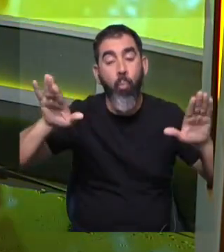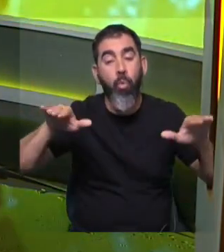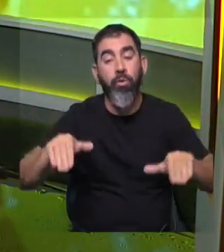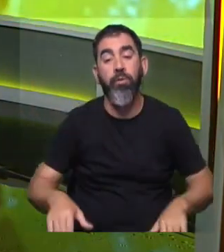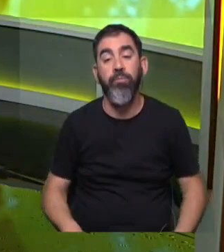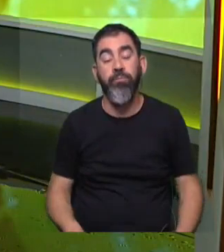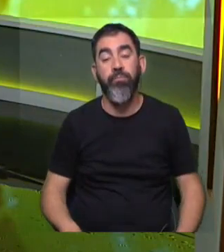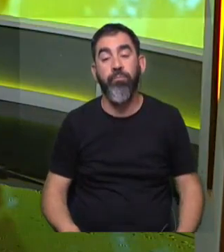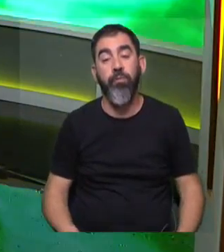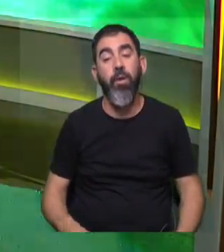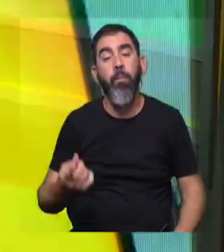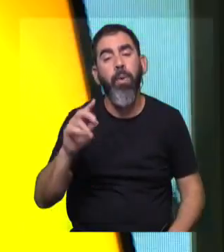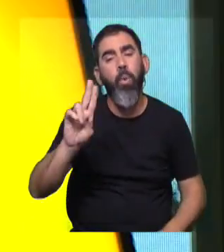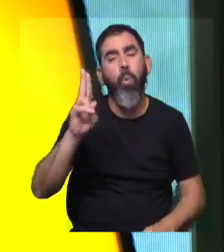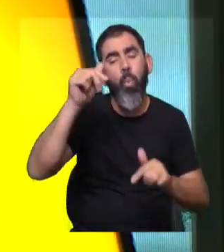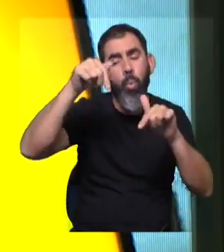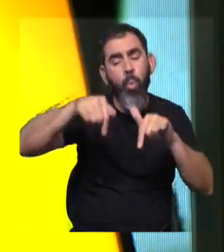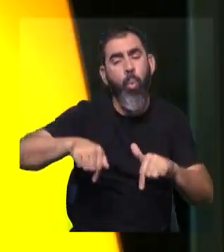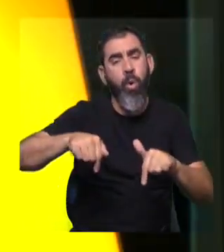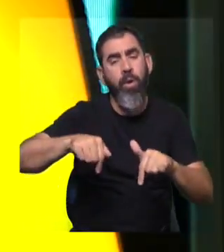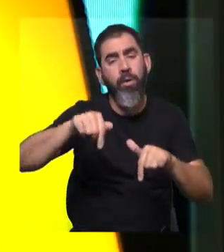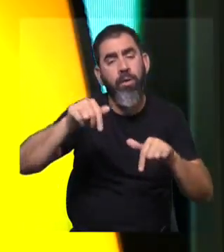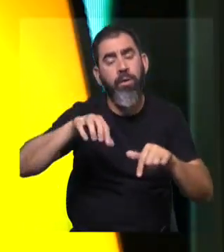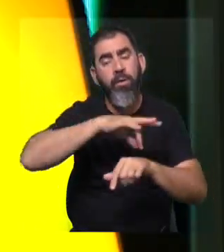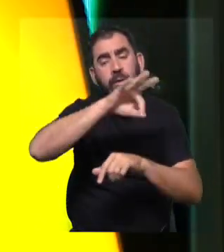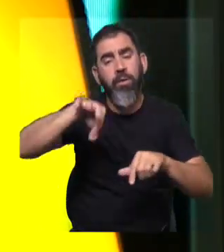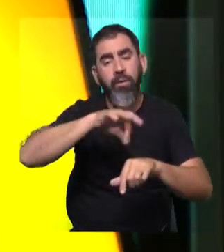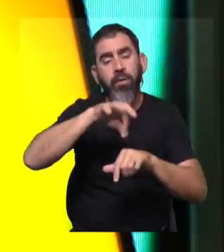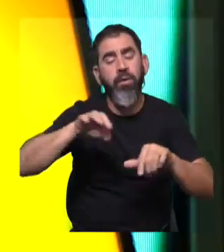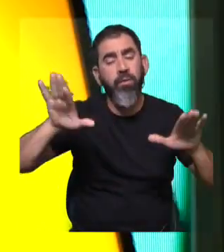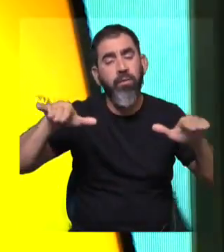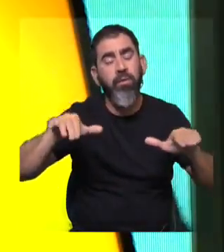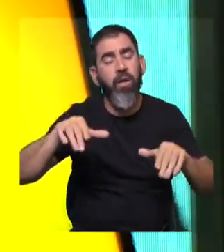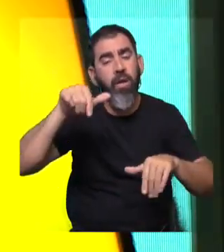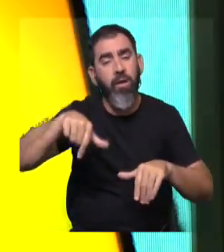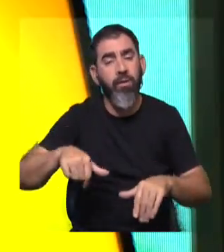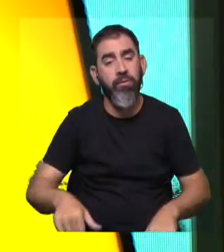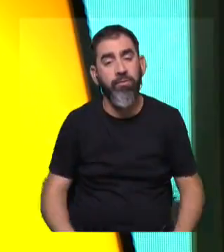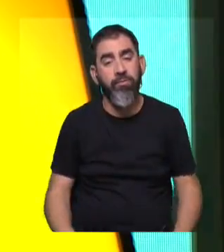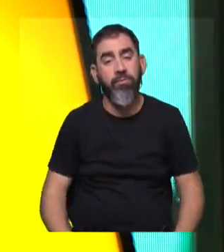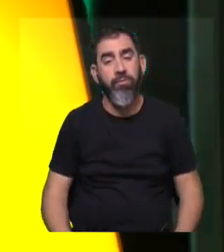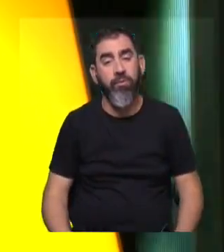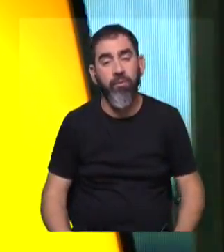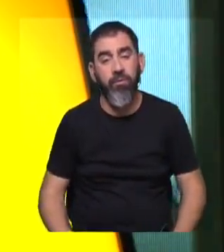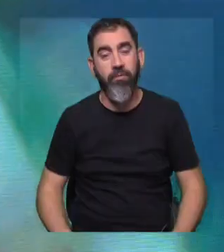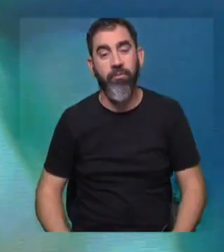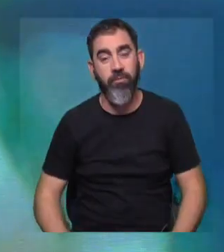pantalla. Pero ¿qué pasa en Uruguay con la Drosophila melanogaster? Bien. Sí, no me trabé